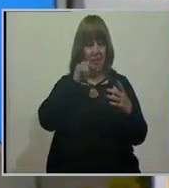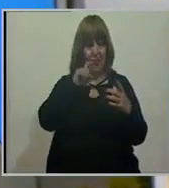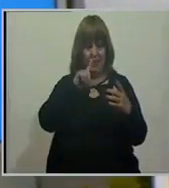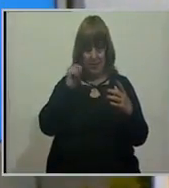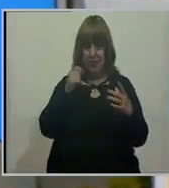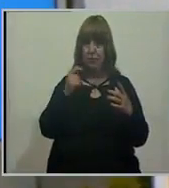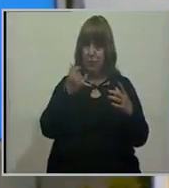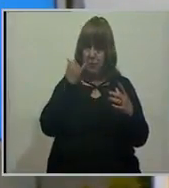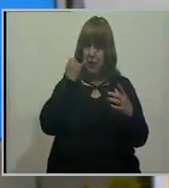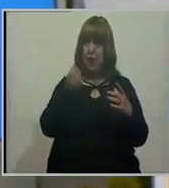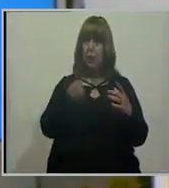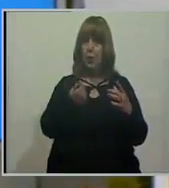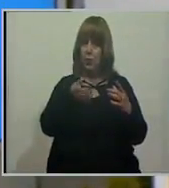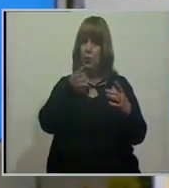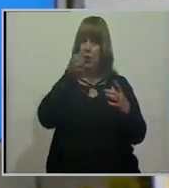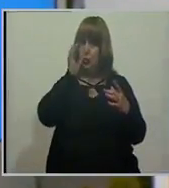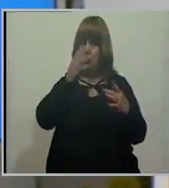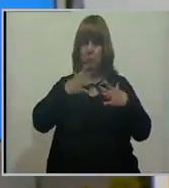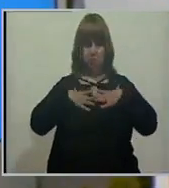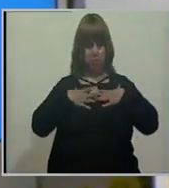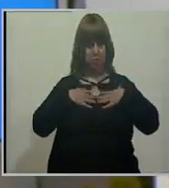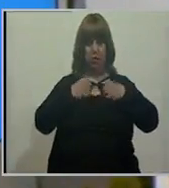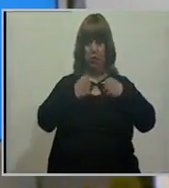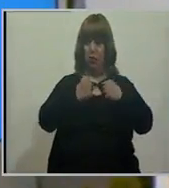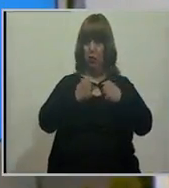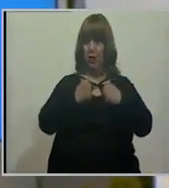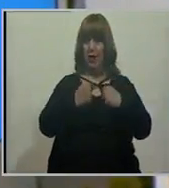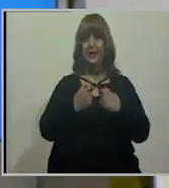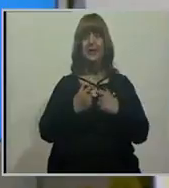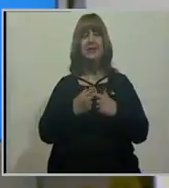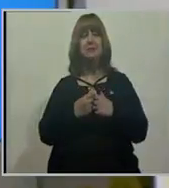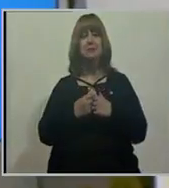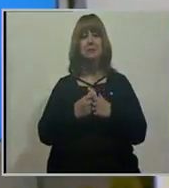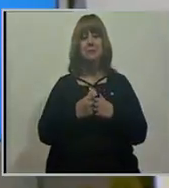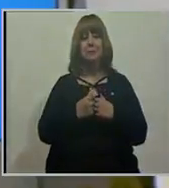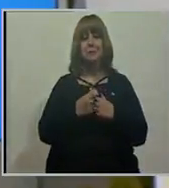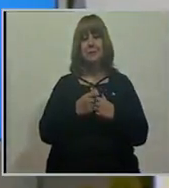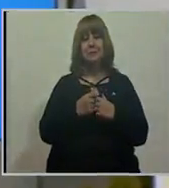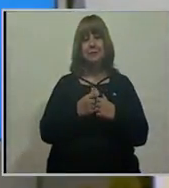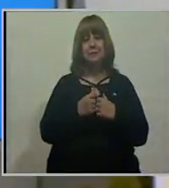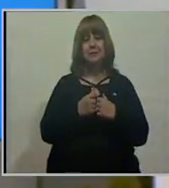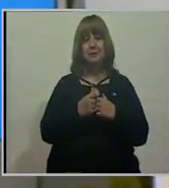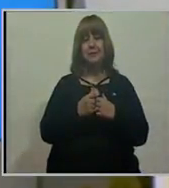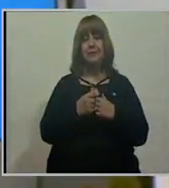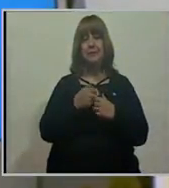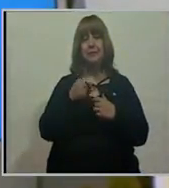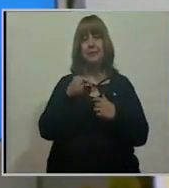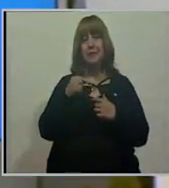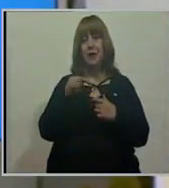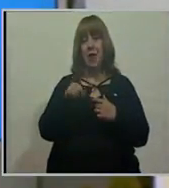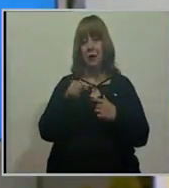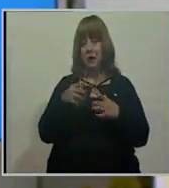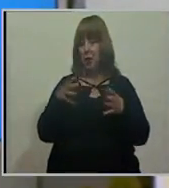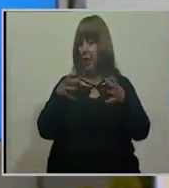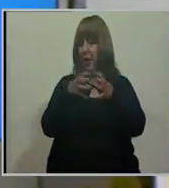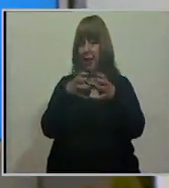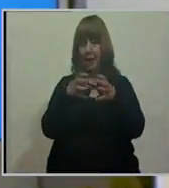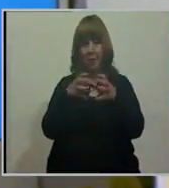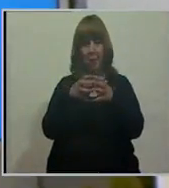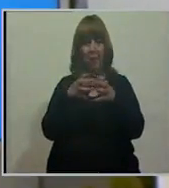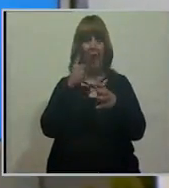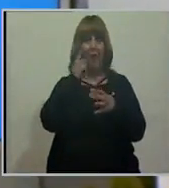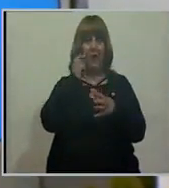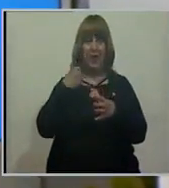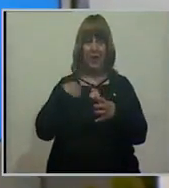y minerales para tu sistema inmunológico, para arrancar la mañana de la mejor manera. Pum para arriba, como todo el equipo de BDA, mirá la